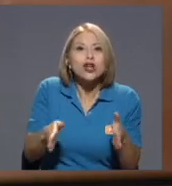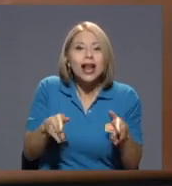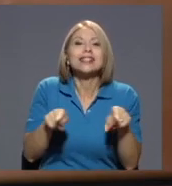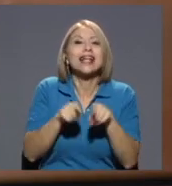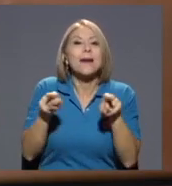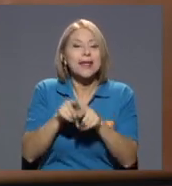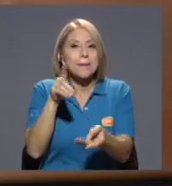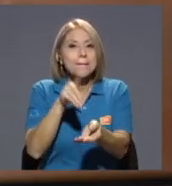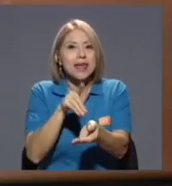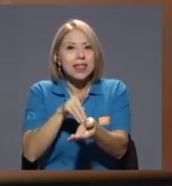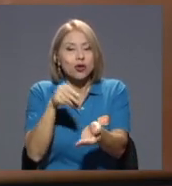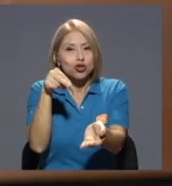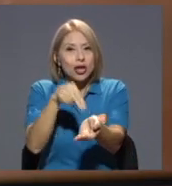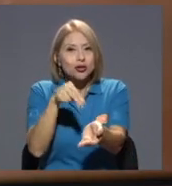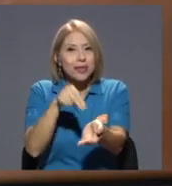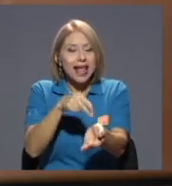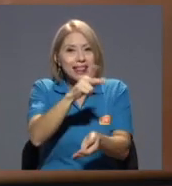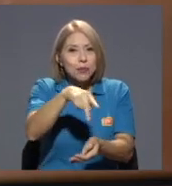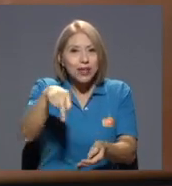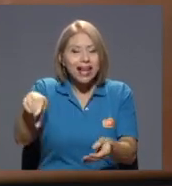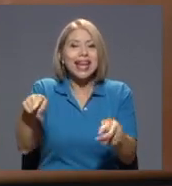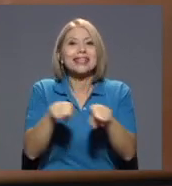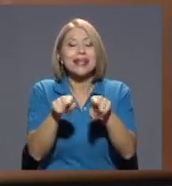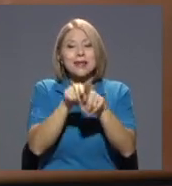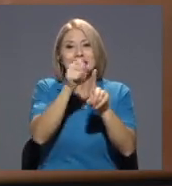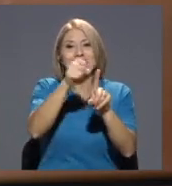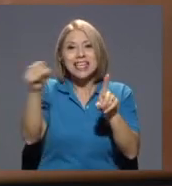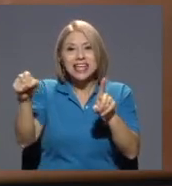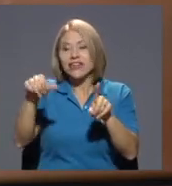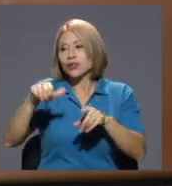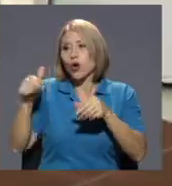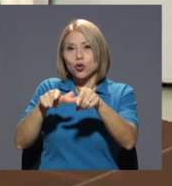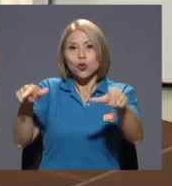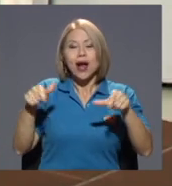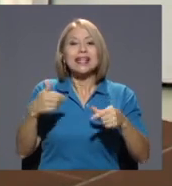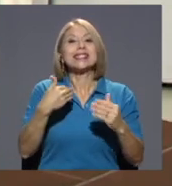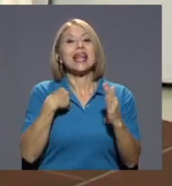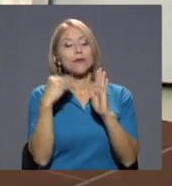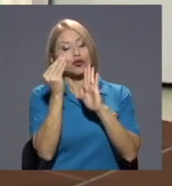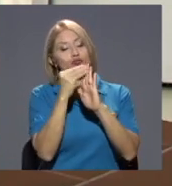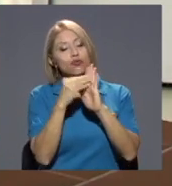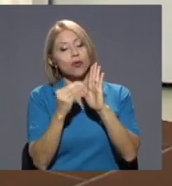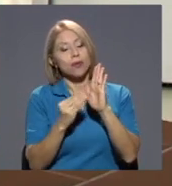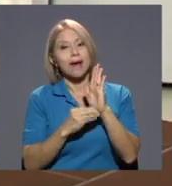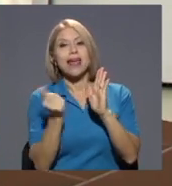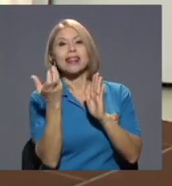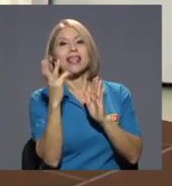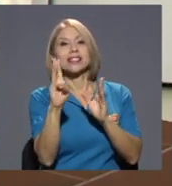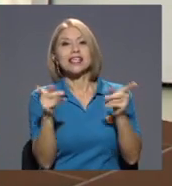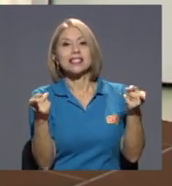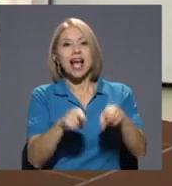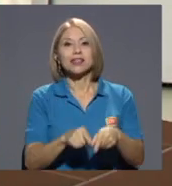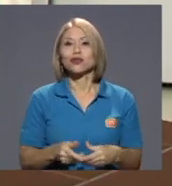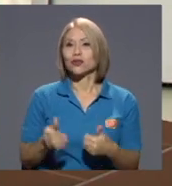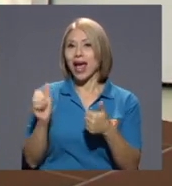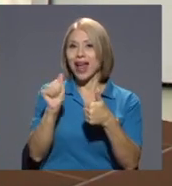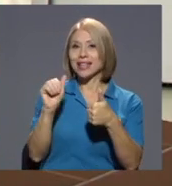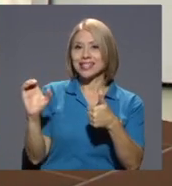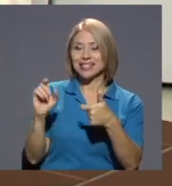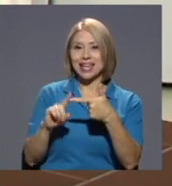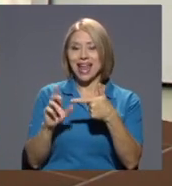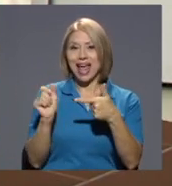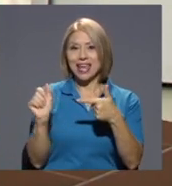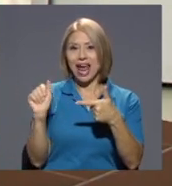puntarenas si pierdes los hogares tenemos 16 casos documentados doñana cecilia de don armando nos presentan